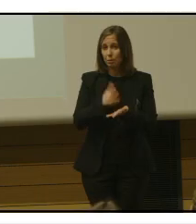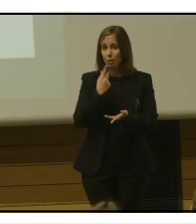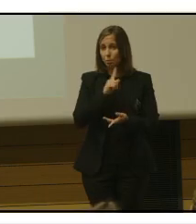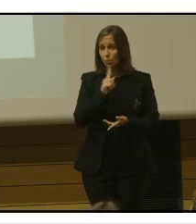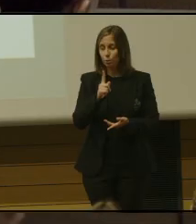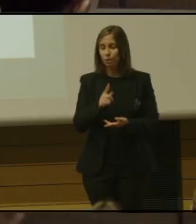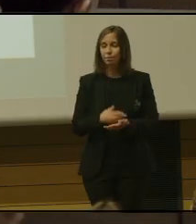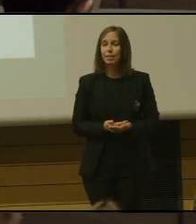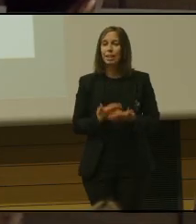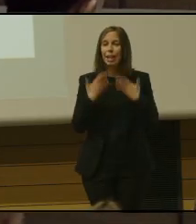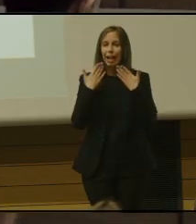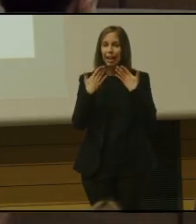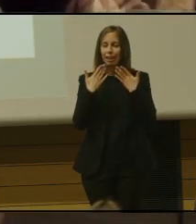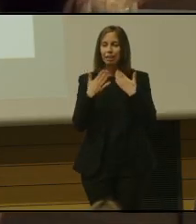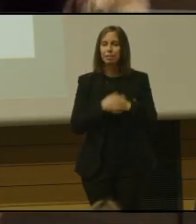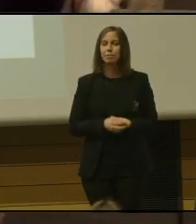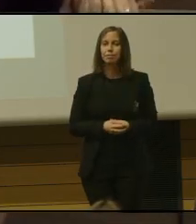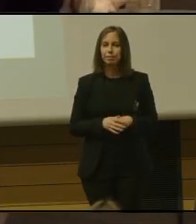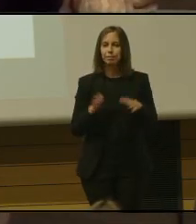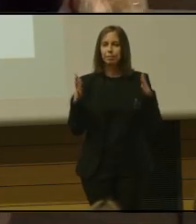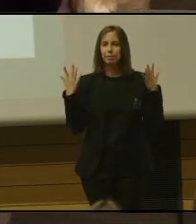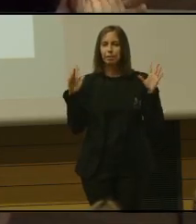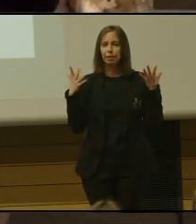muchísimas gracias.